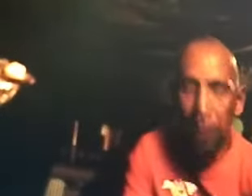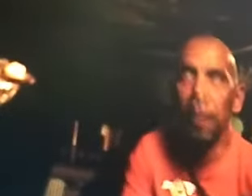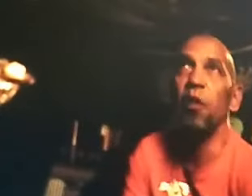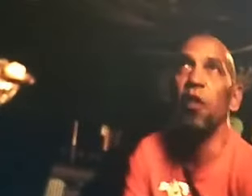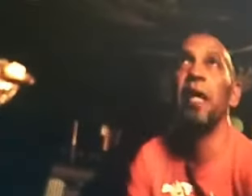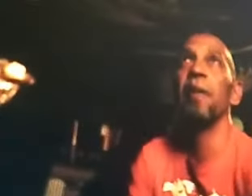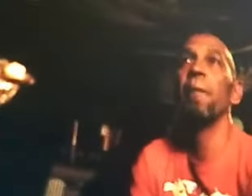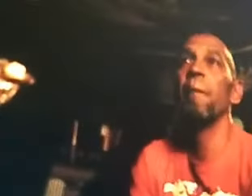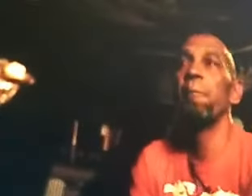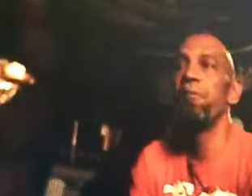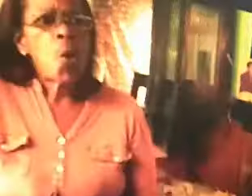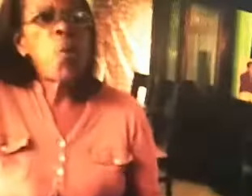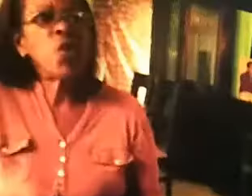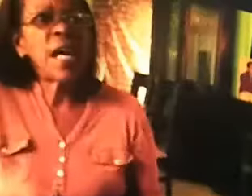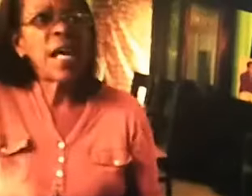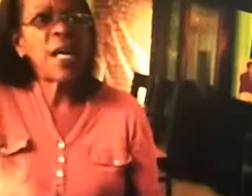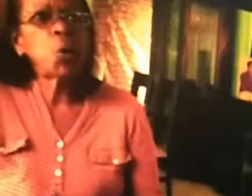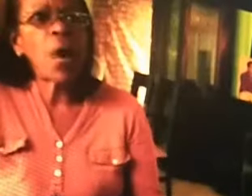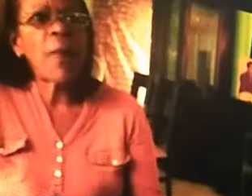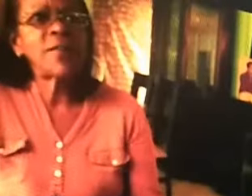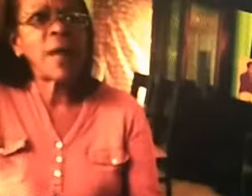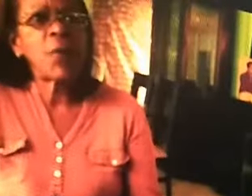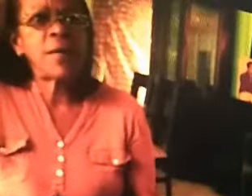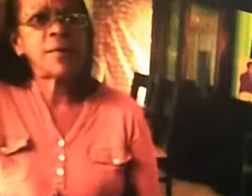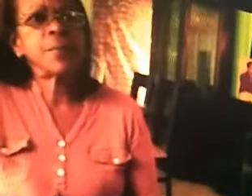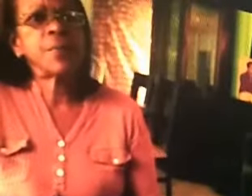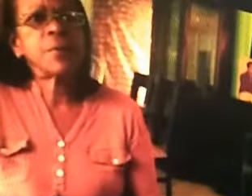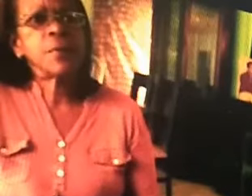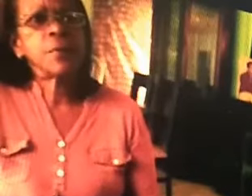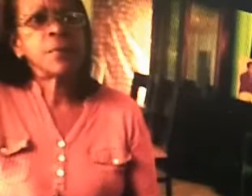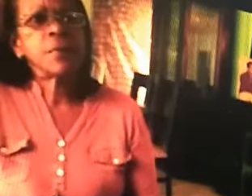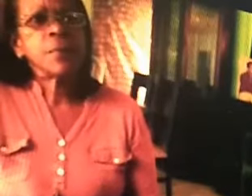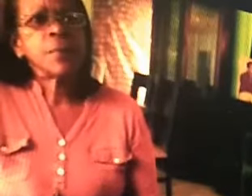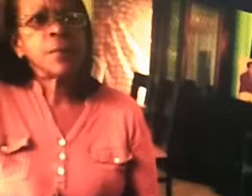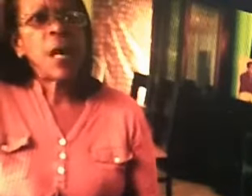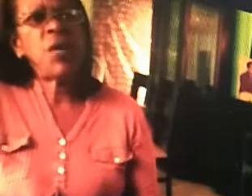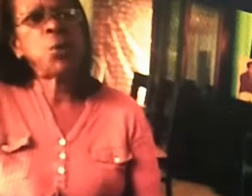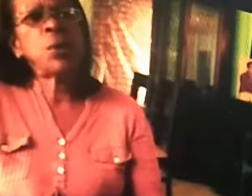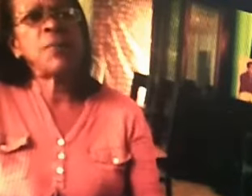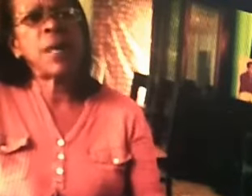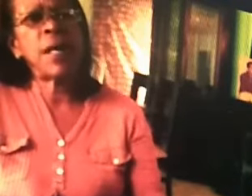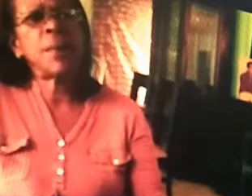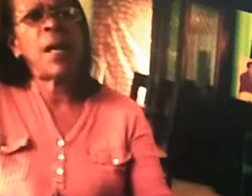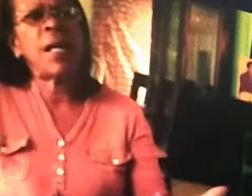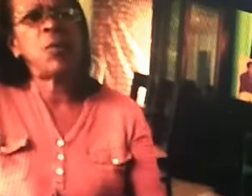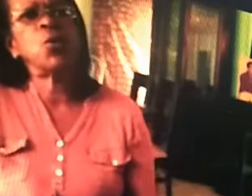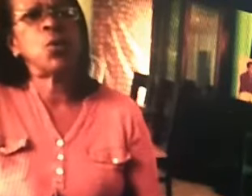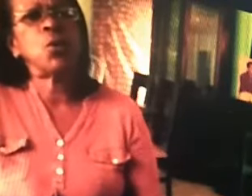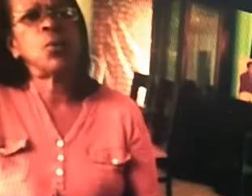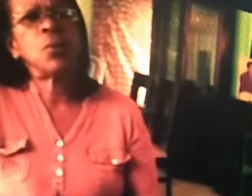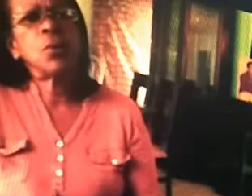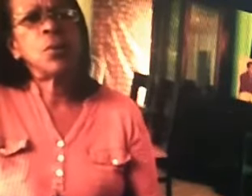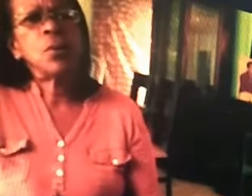casa, se acaba de morir Chávez. ¿Por qué le tocaba a Chávez? Habiendo tanta gente mal en el